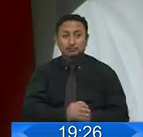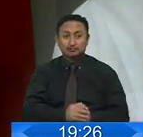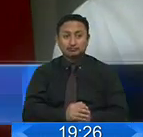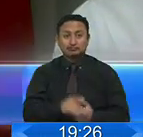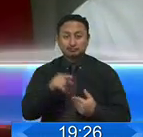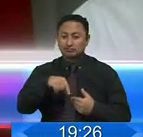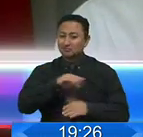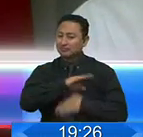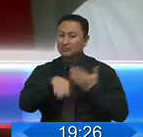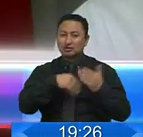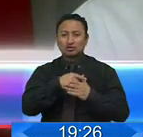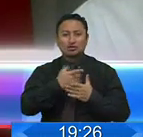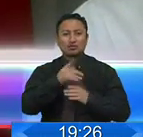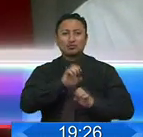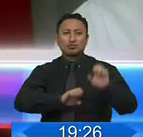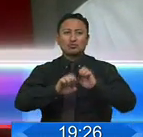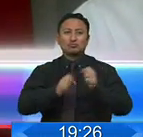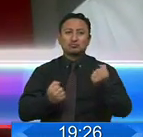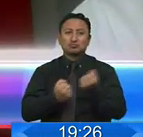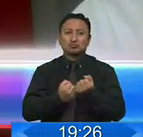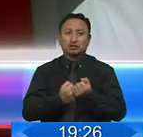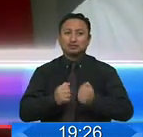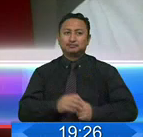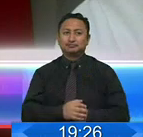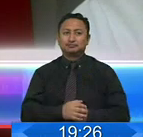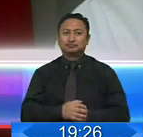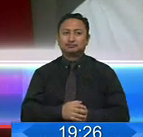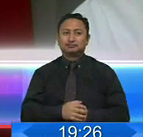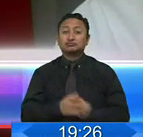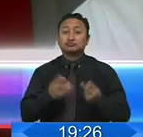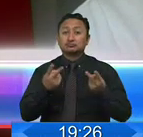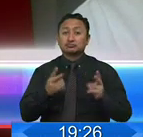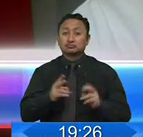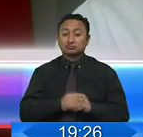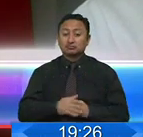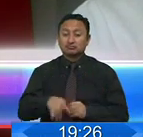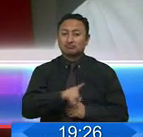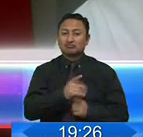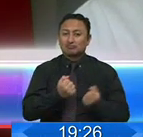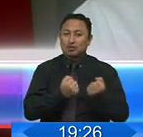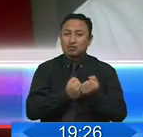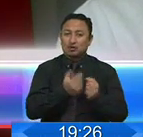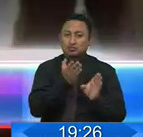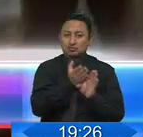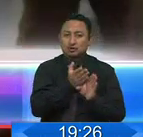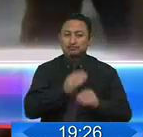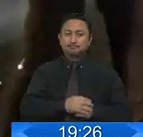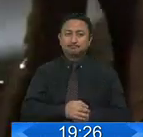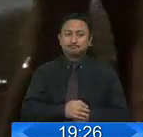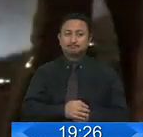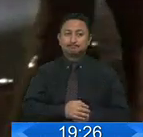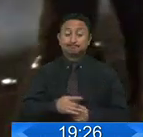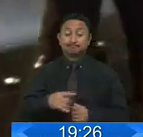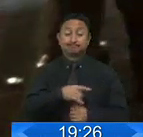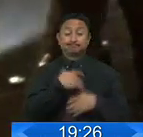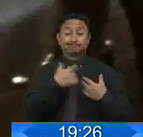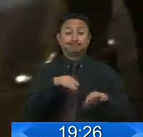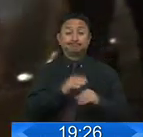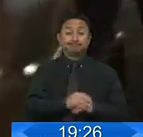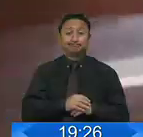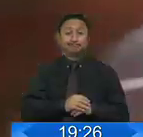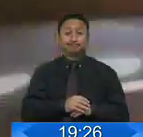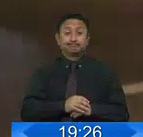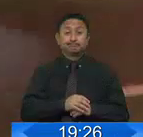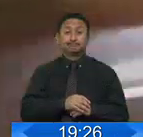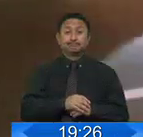los exámenes de apoyo diagnóstico que sean necesarios y también se le dará soporte psicológico. Este accidente fue uno de los